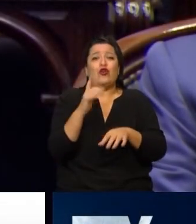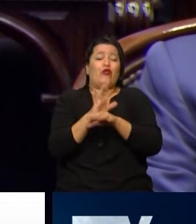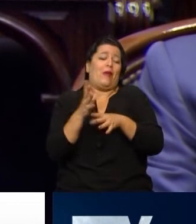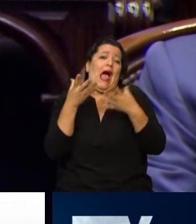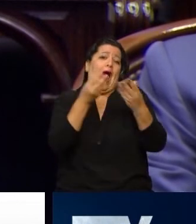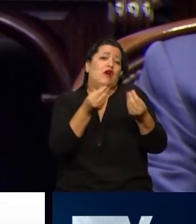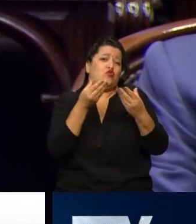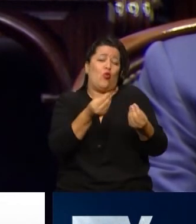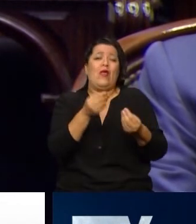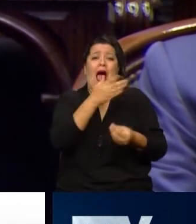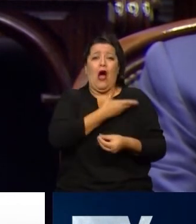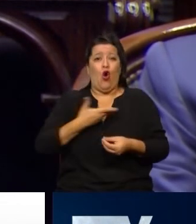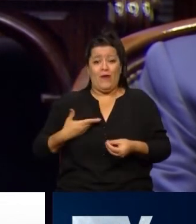gobierno.